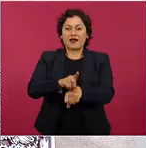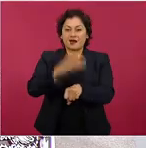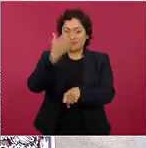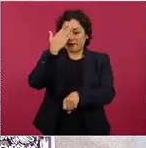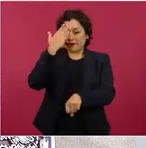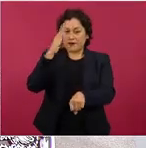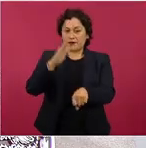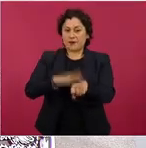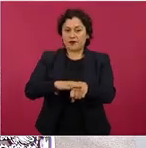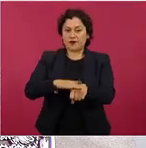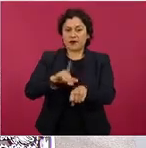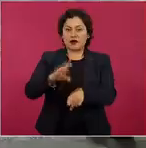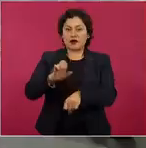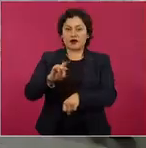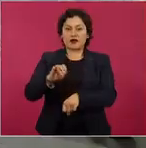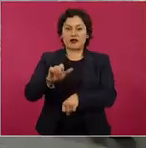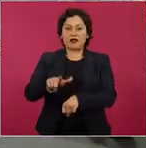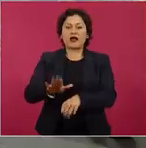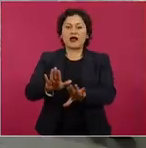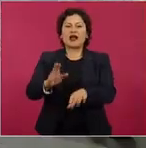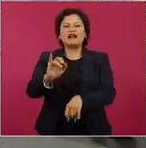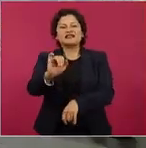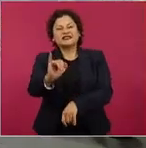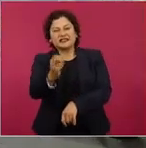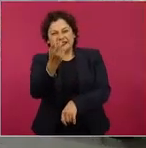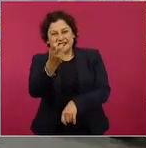Sí, en la marcha de la lealtad de Chapultepec. Sí. A caballo.